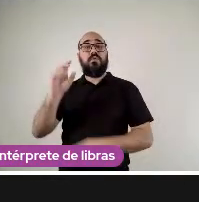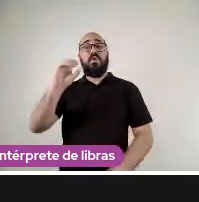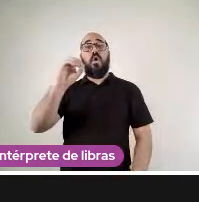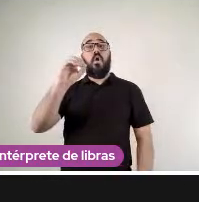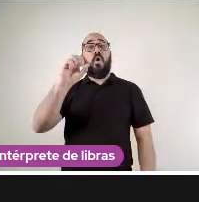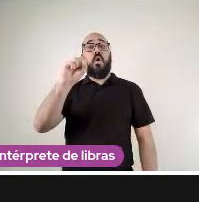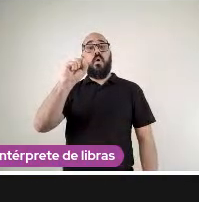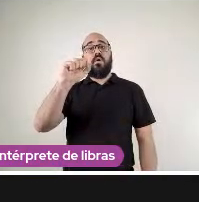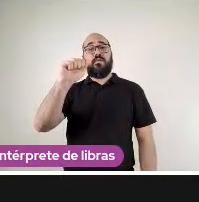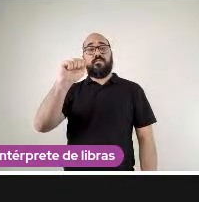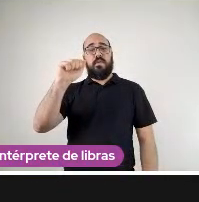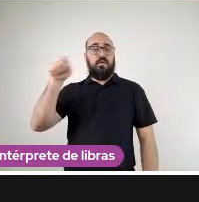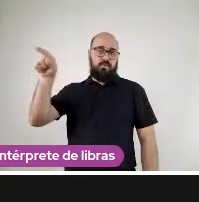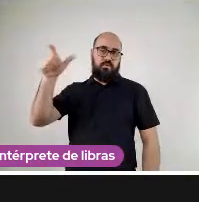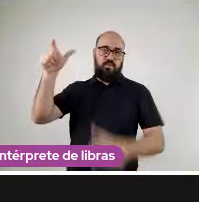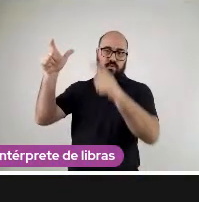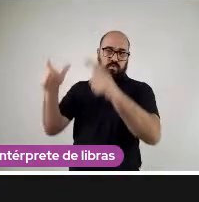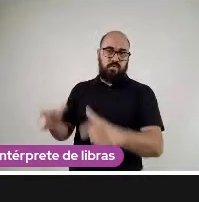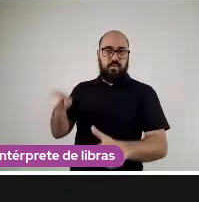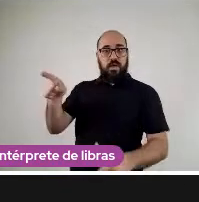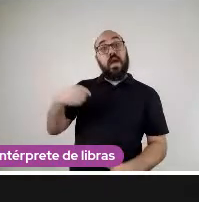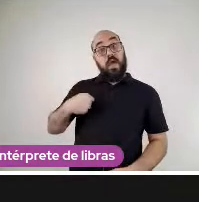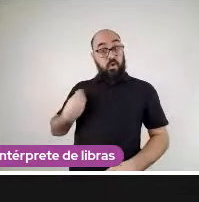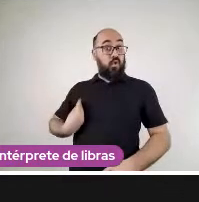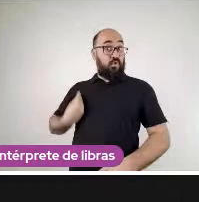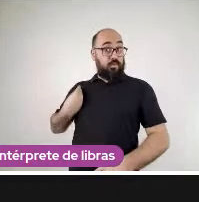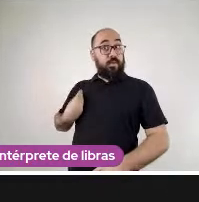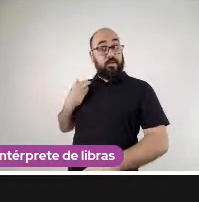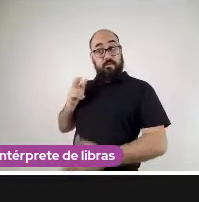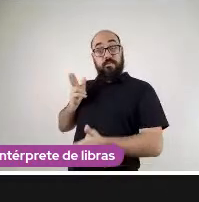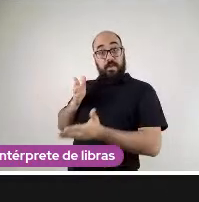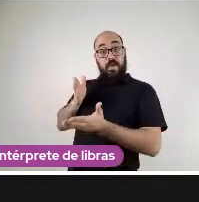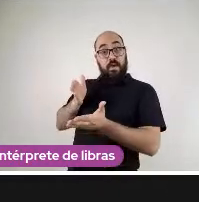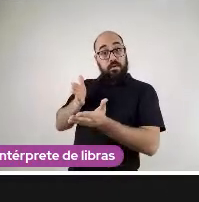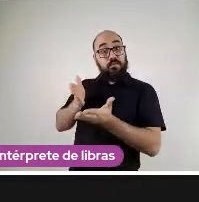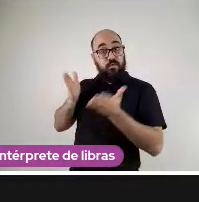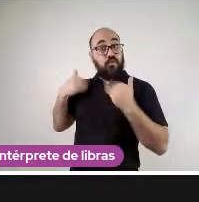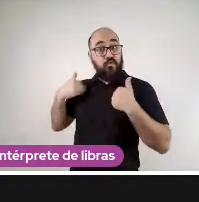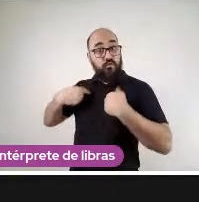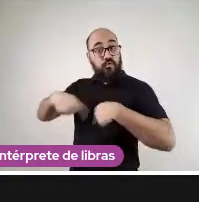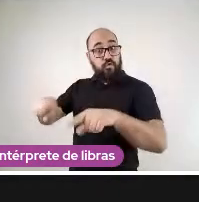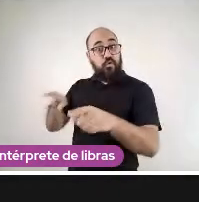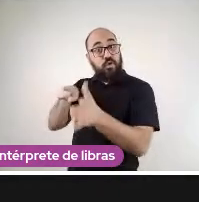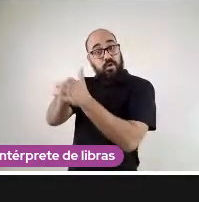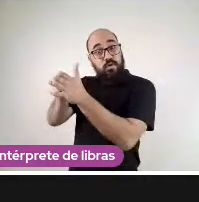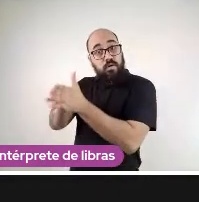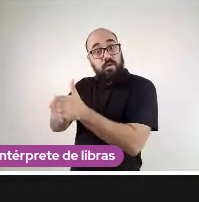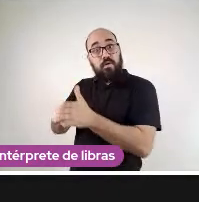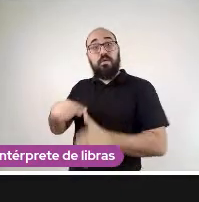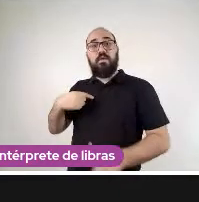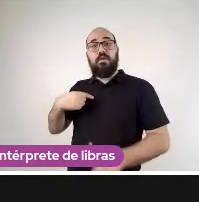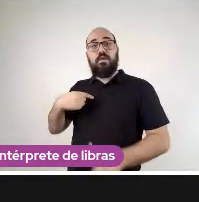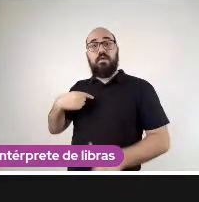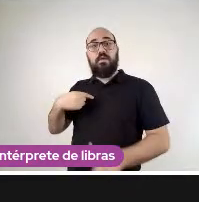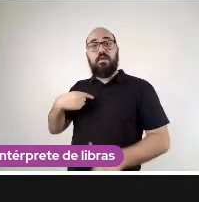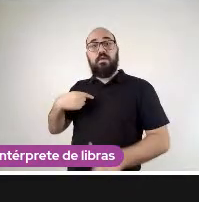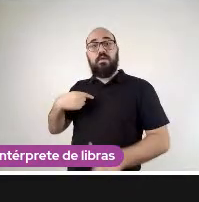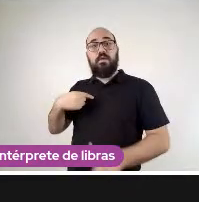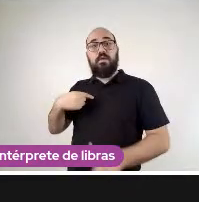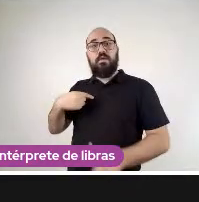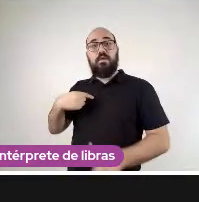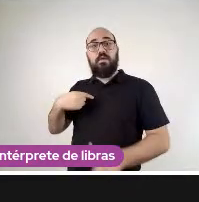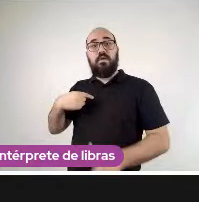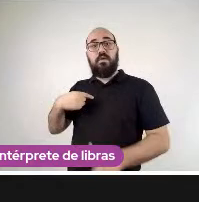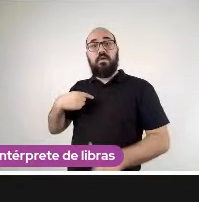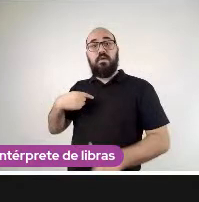del mar de OSA y que la gente quisiera protegerlo, porque somos muchas veces desconocemos dónde vivimos y